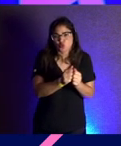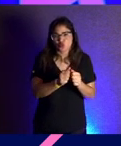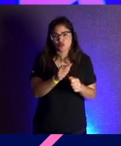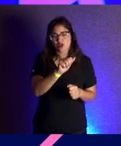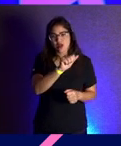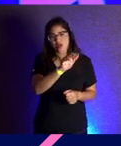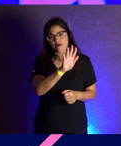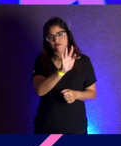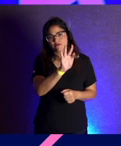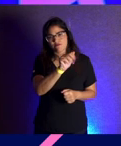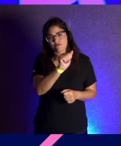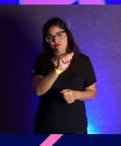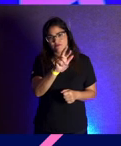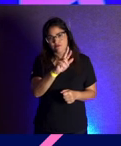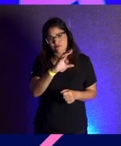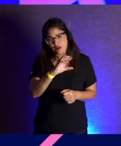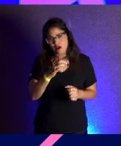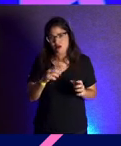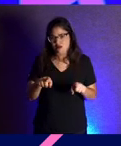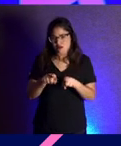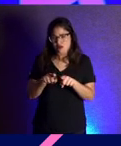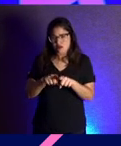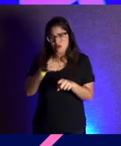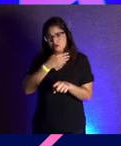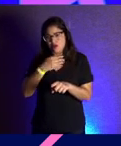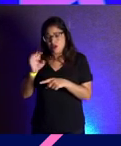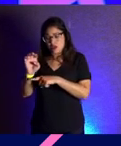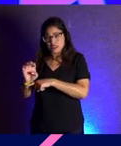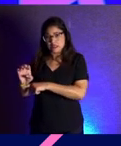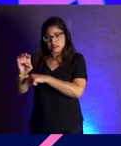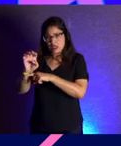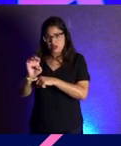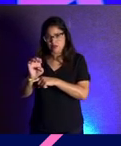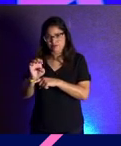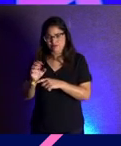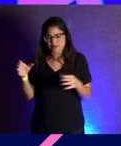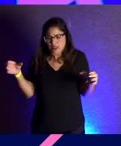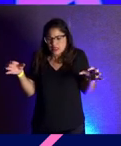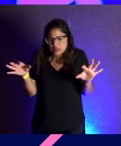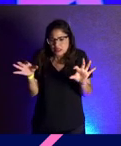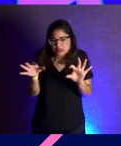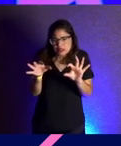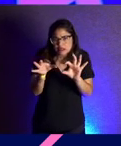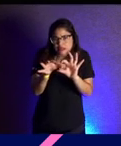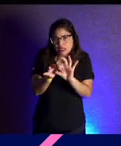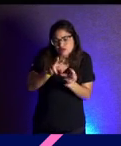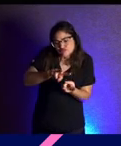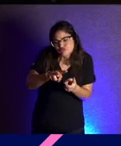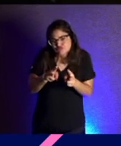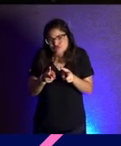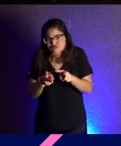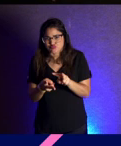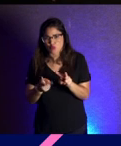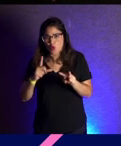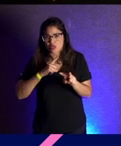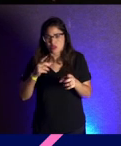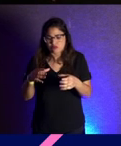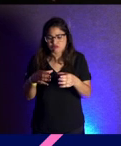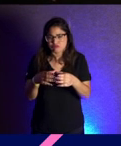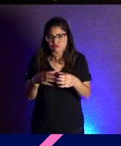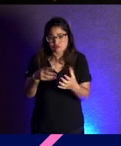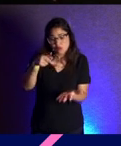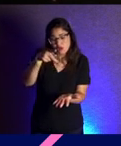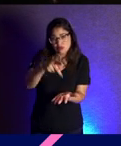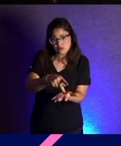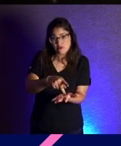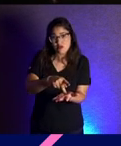esta estructura de justicia constitucional hubiera una selección de la revolución y también